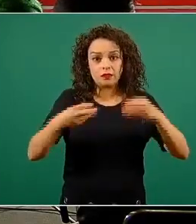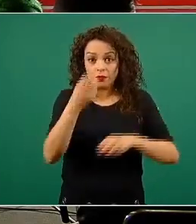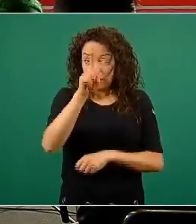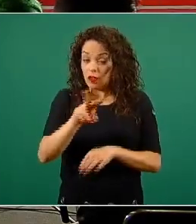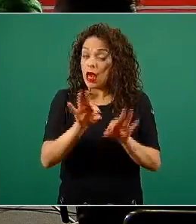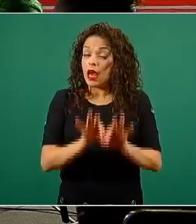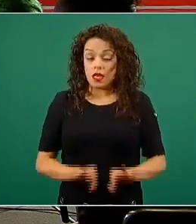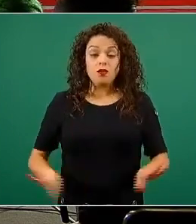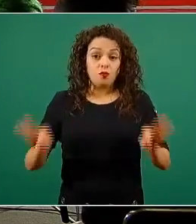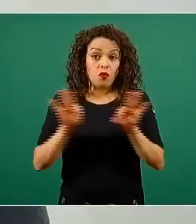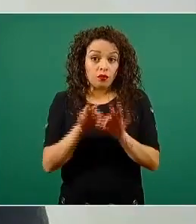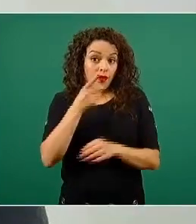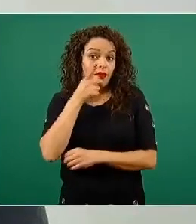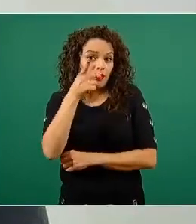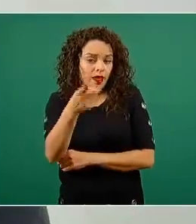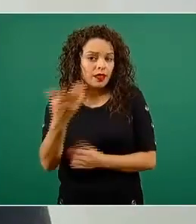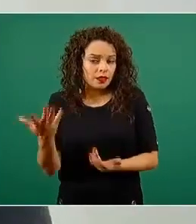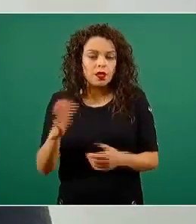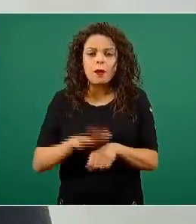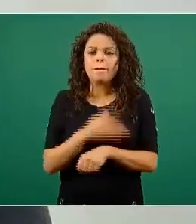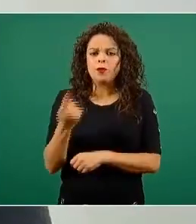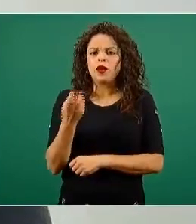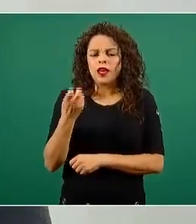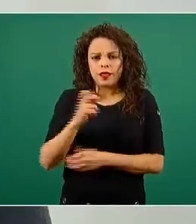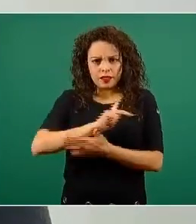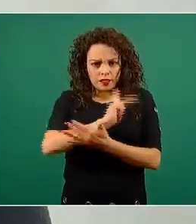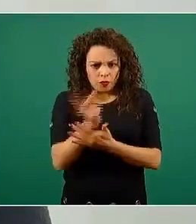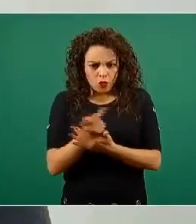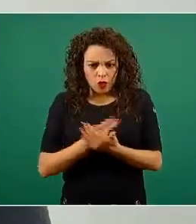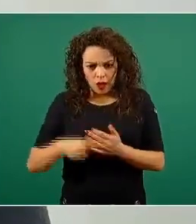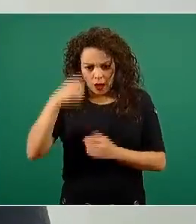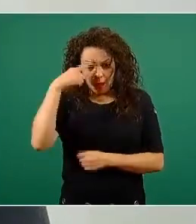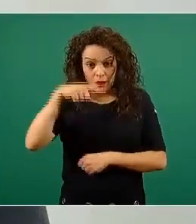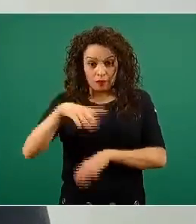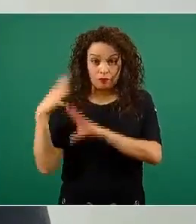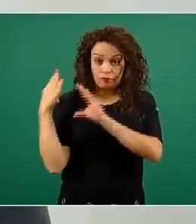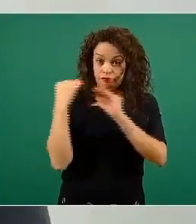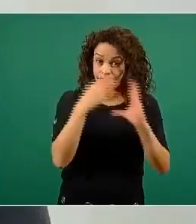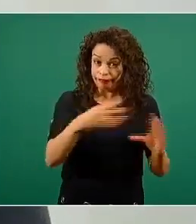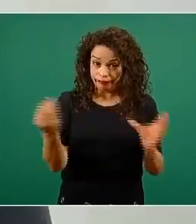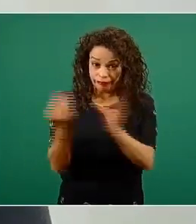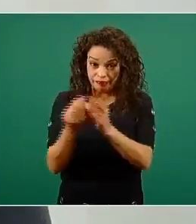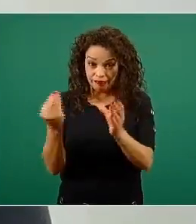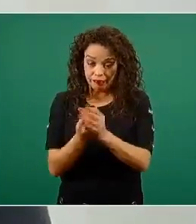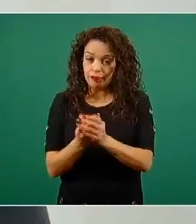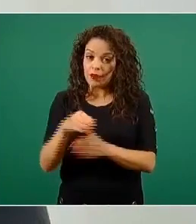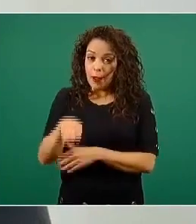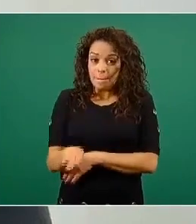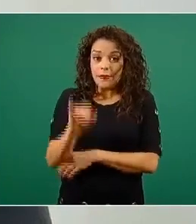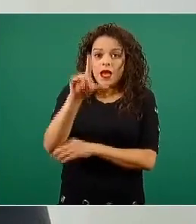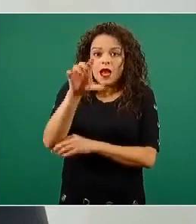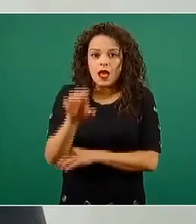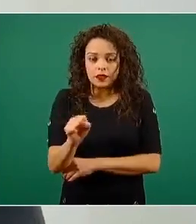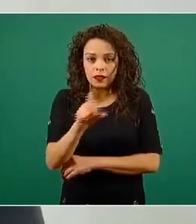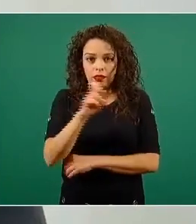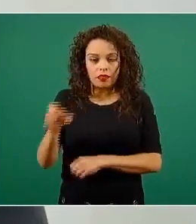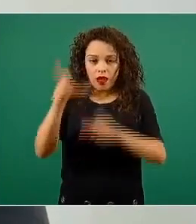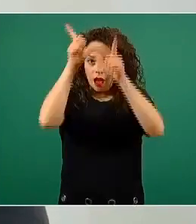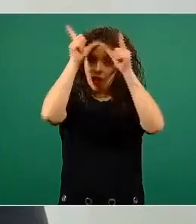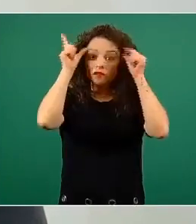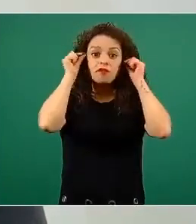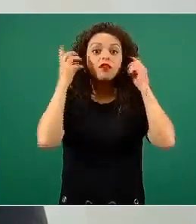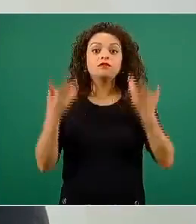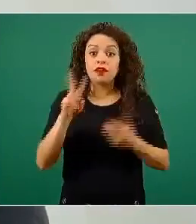porque con este programa nacional de capacitación se ha abordado a miles de enfermeras y enfermeros en nuestro país a nivel nacional.